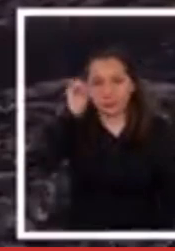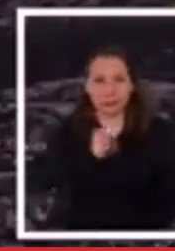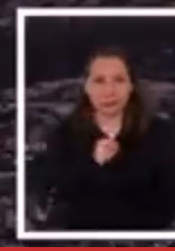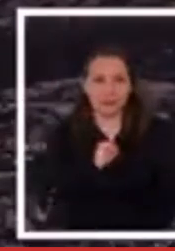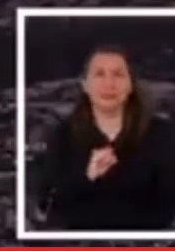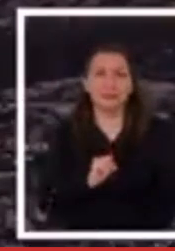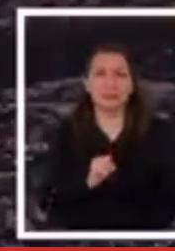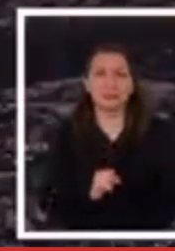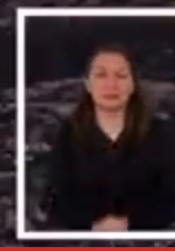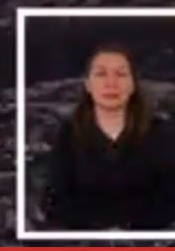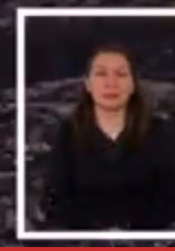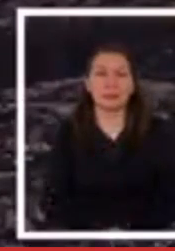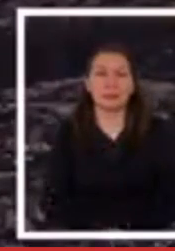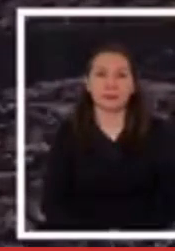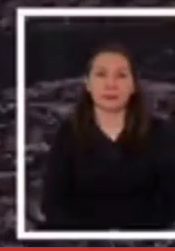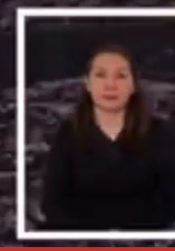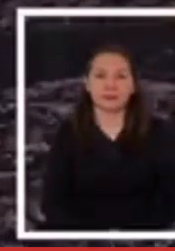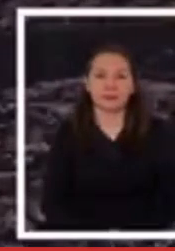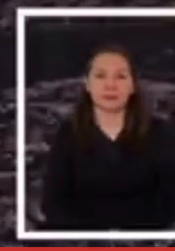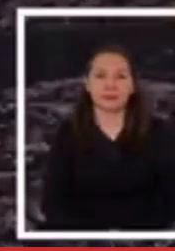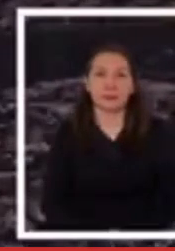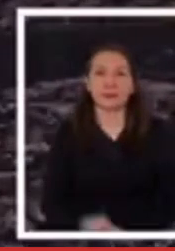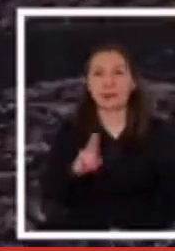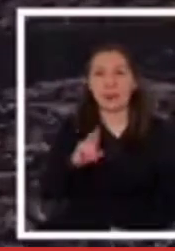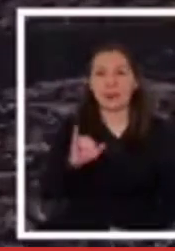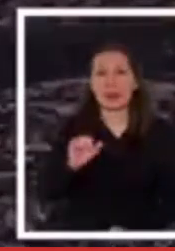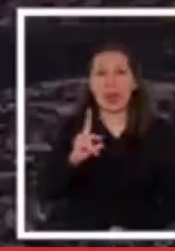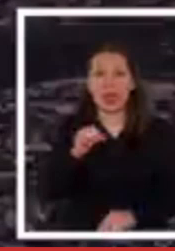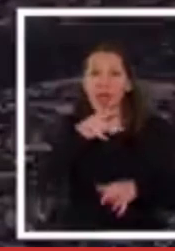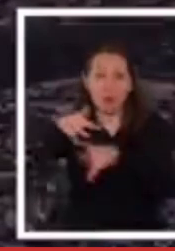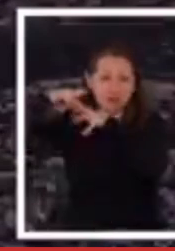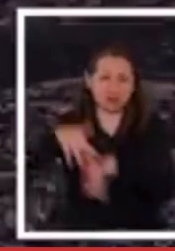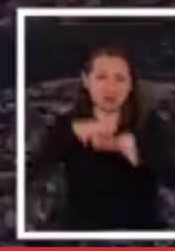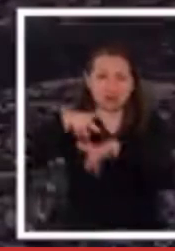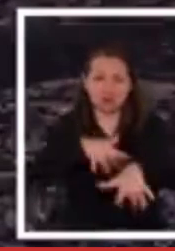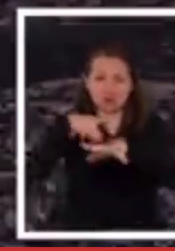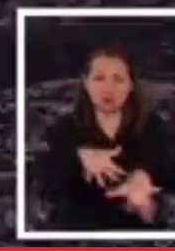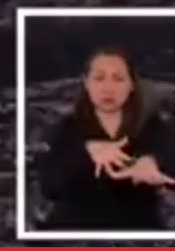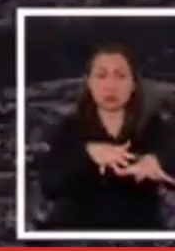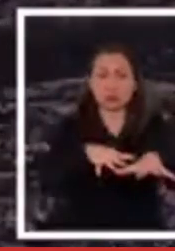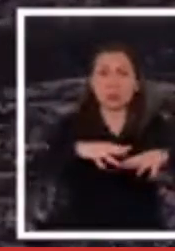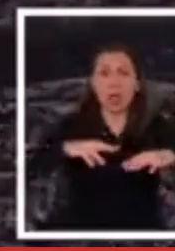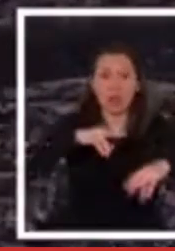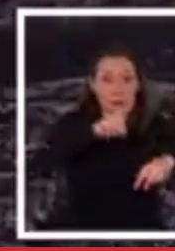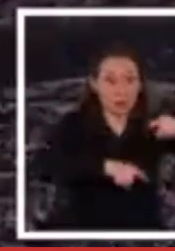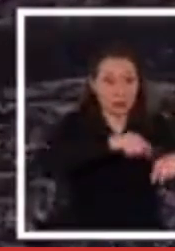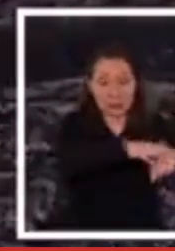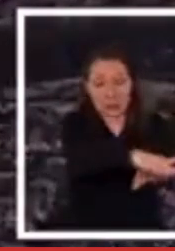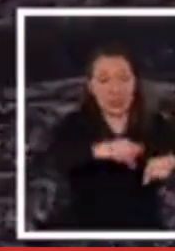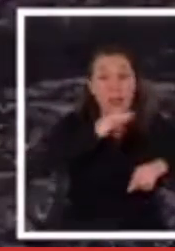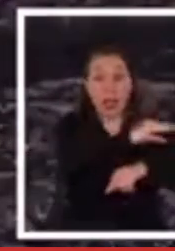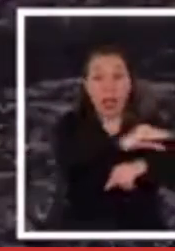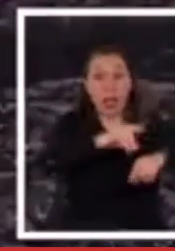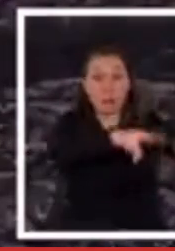la riada la riada se llevó muchas terrenos agrícola eso